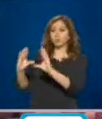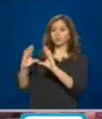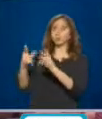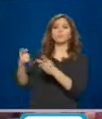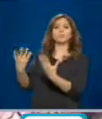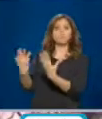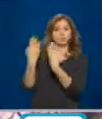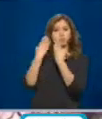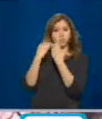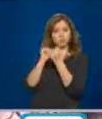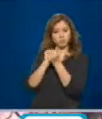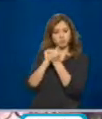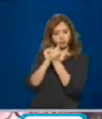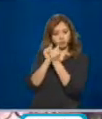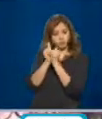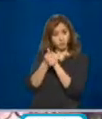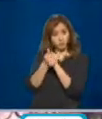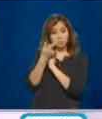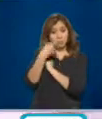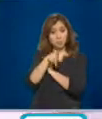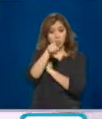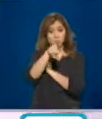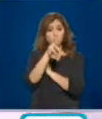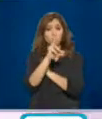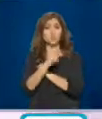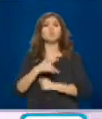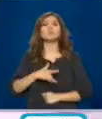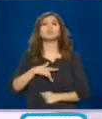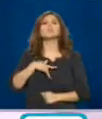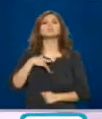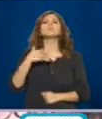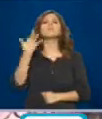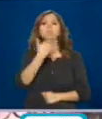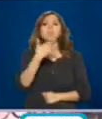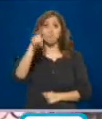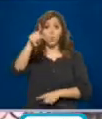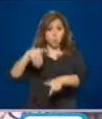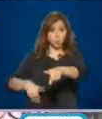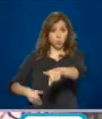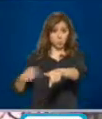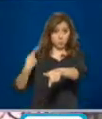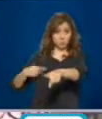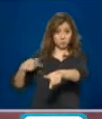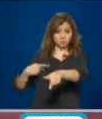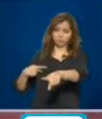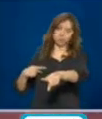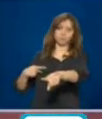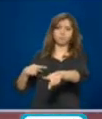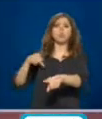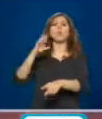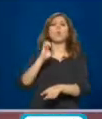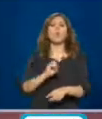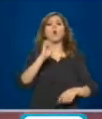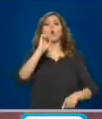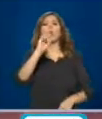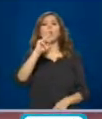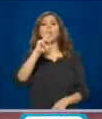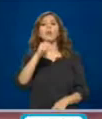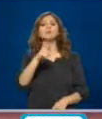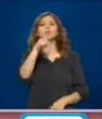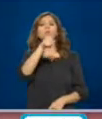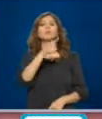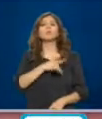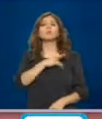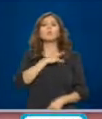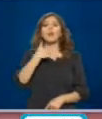finalidad. Sin embargo, el que tú no puedas tener orgasmos no tiene que ver con el otro. O que el orgasmo finalmente esté dependiendo de que tengas una